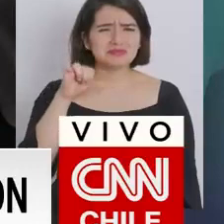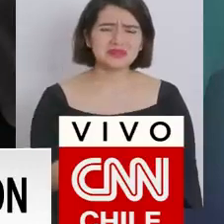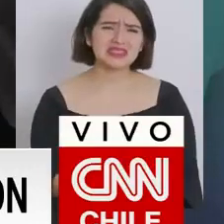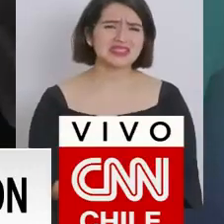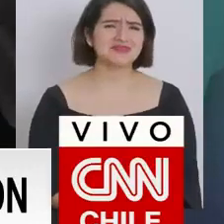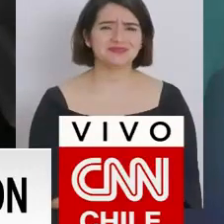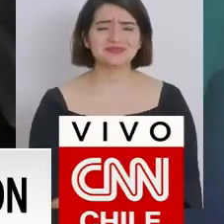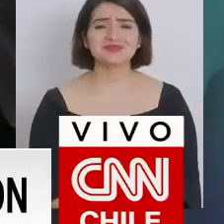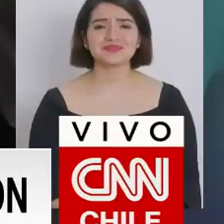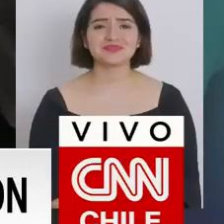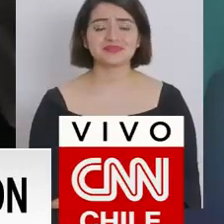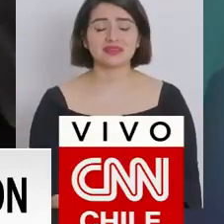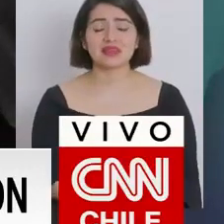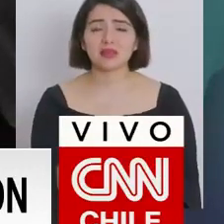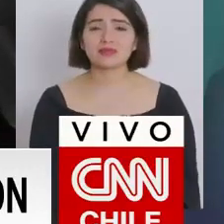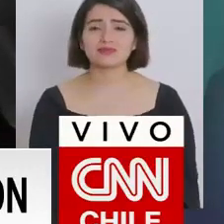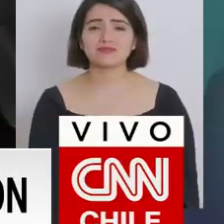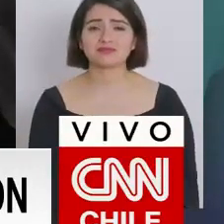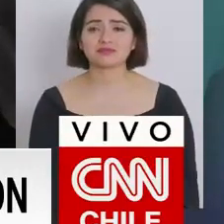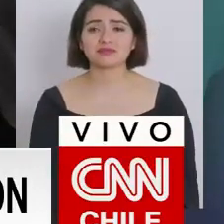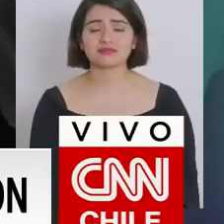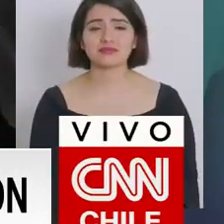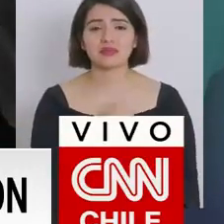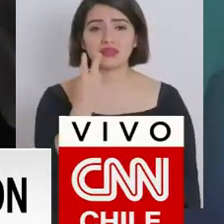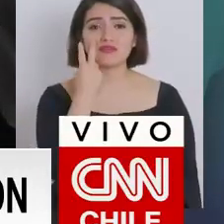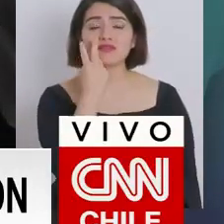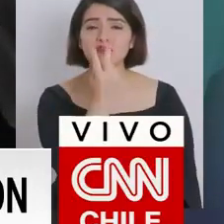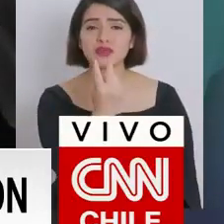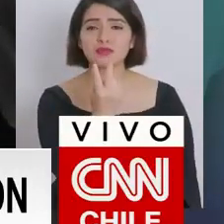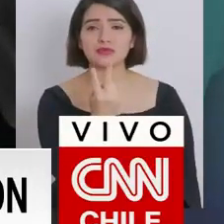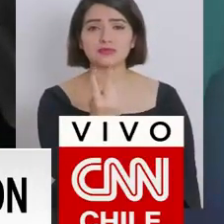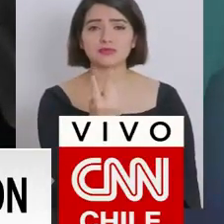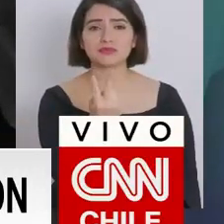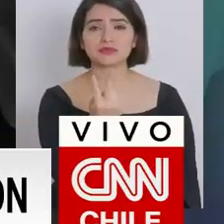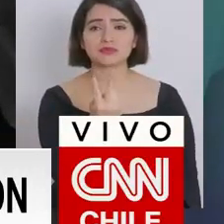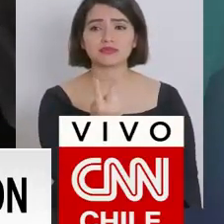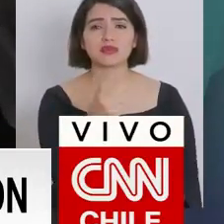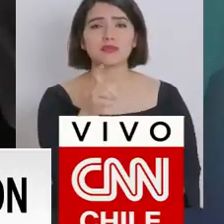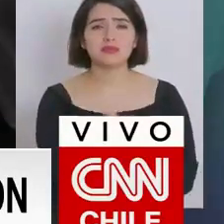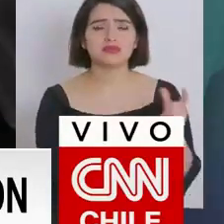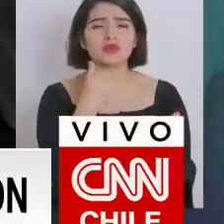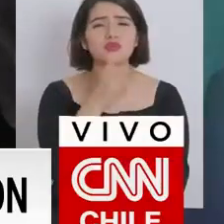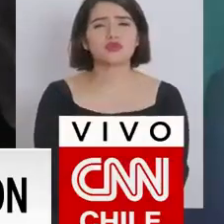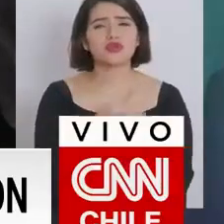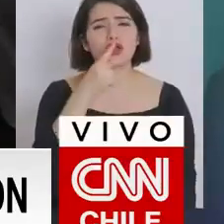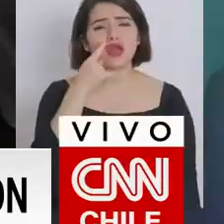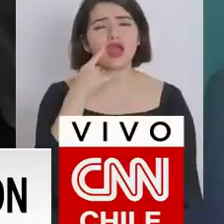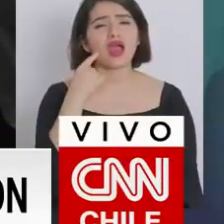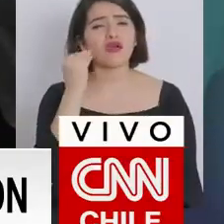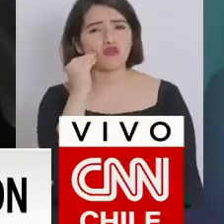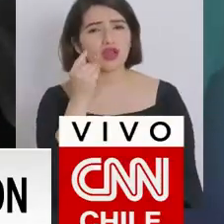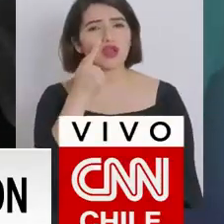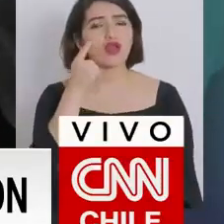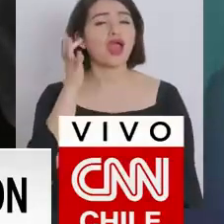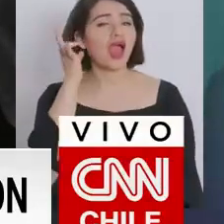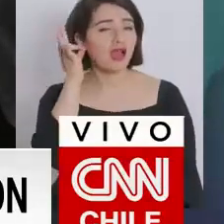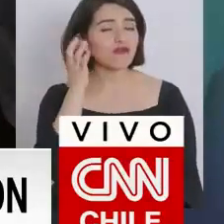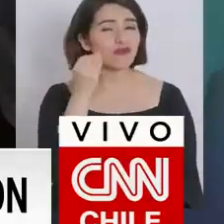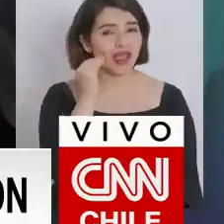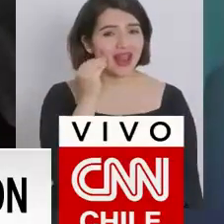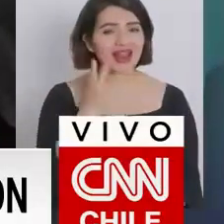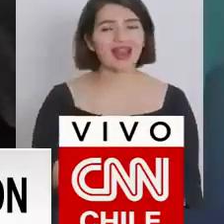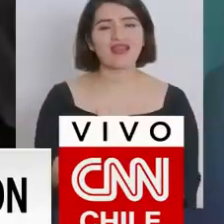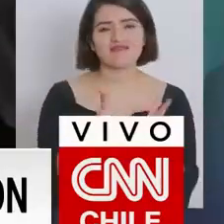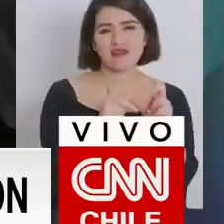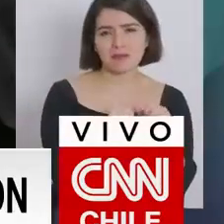Y lamentablemente tuvimos que ver partir a nuestros abuelos, nuestras abuelas, a familiares,